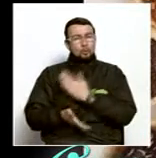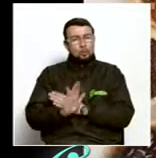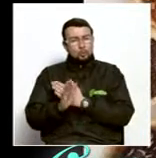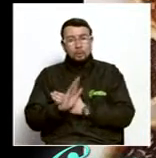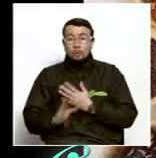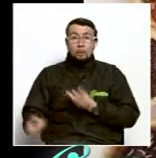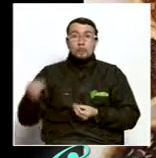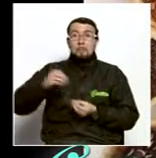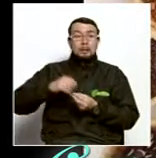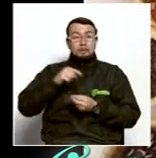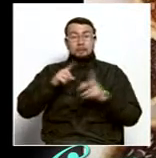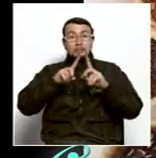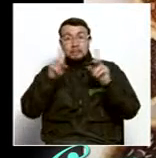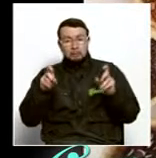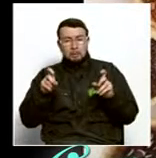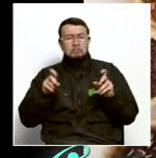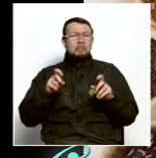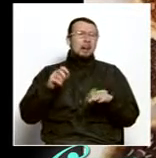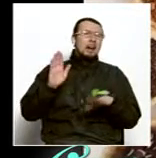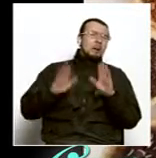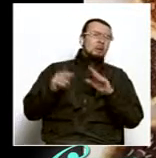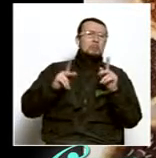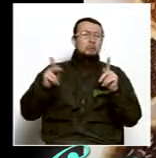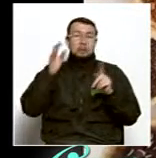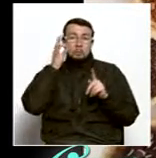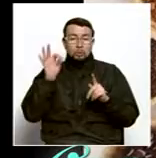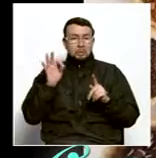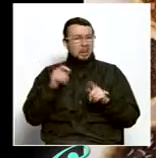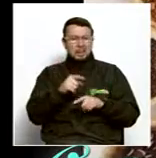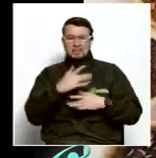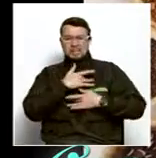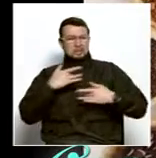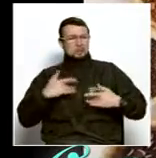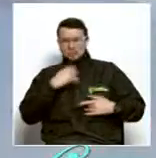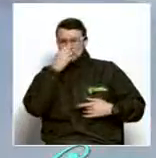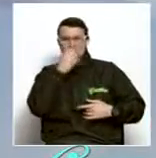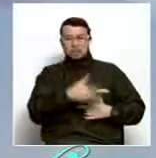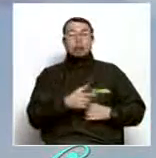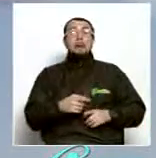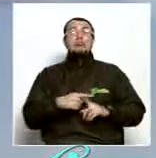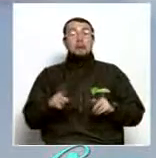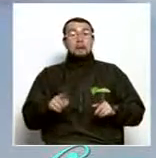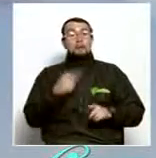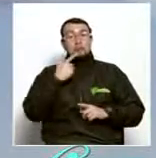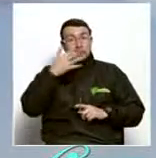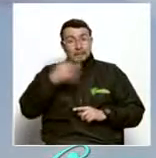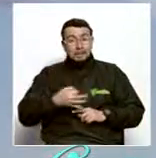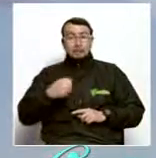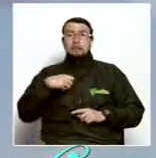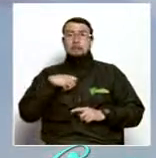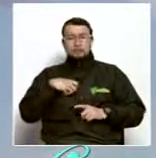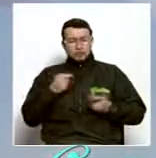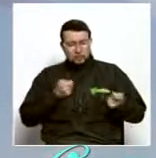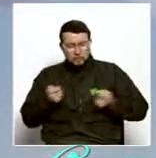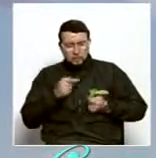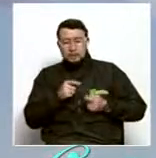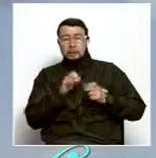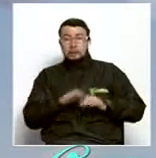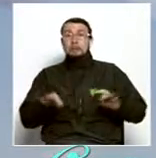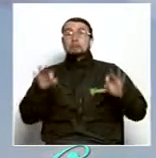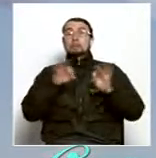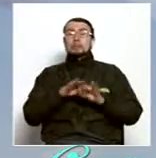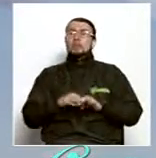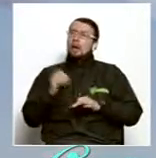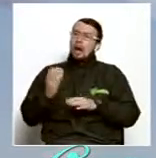este tema que de pronto para muchos no será salud, pero realmente tiene un contexto inmenso, porque como